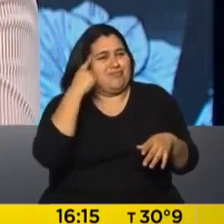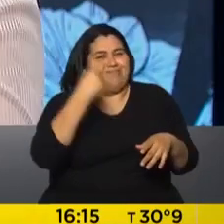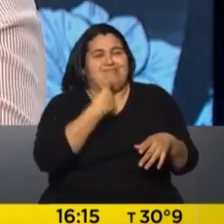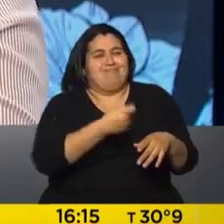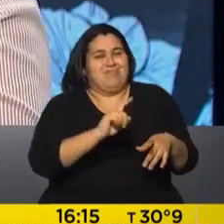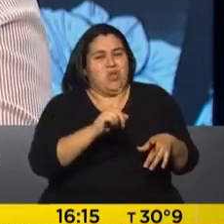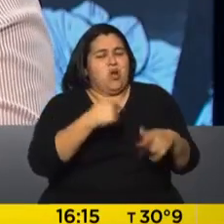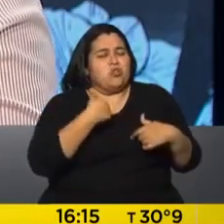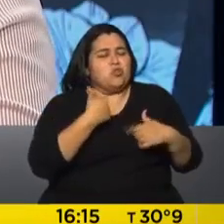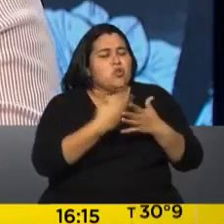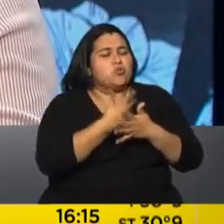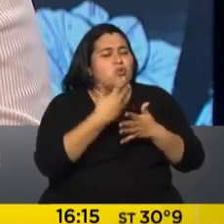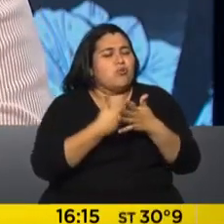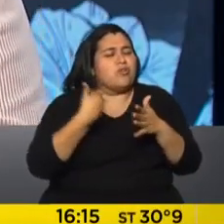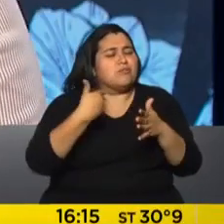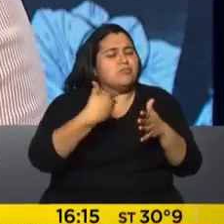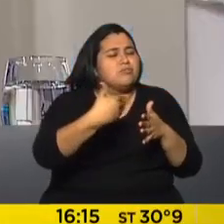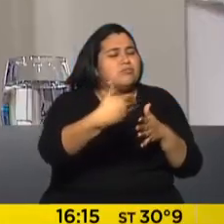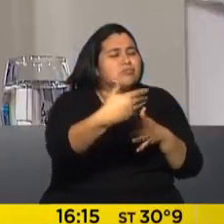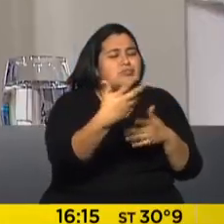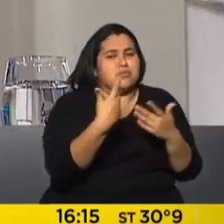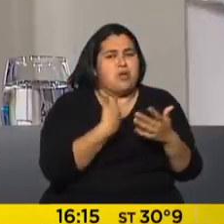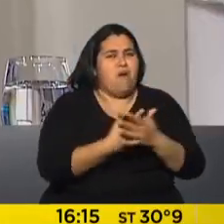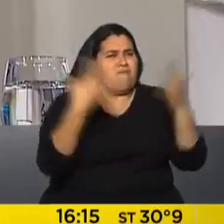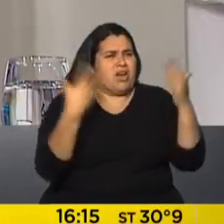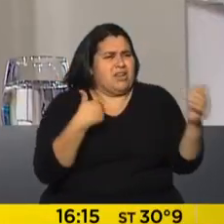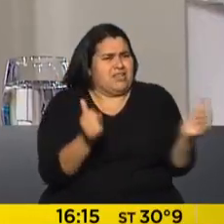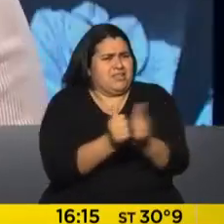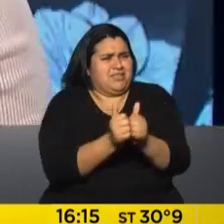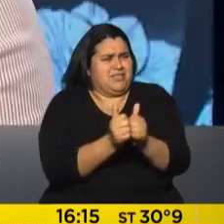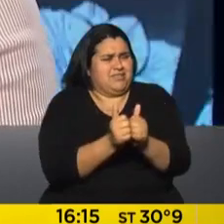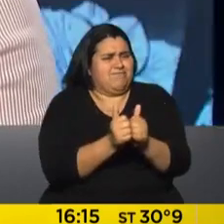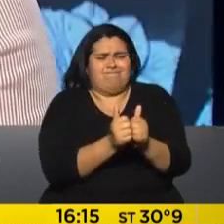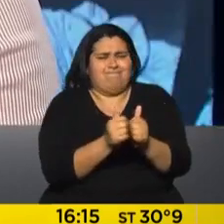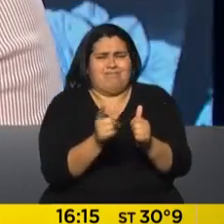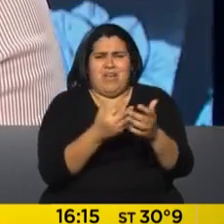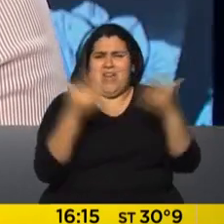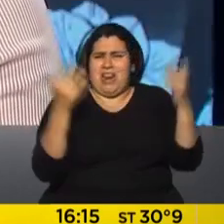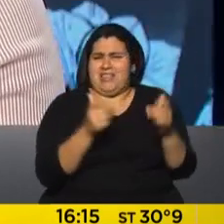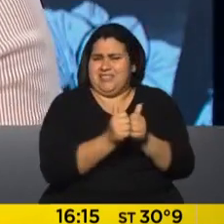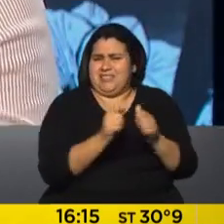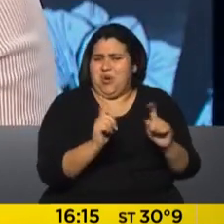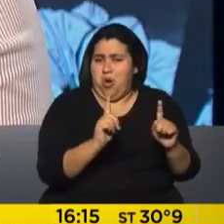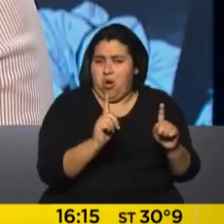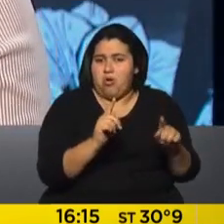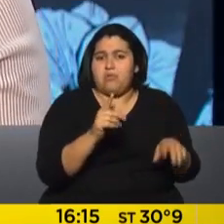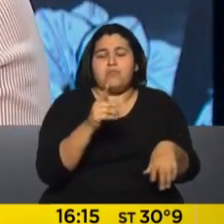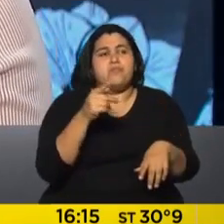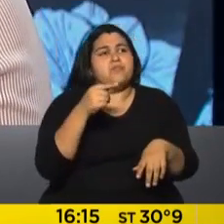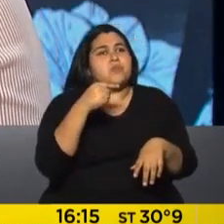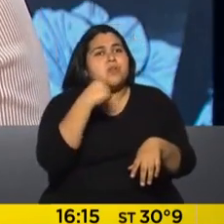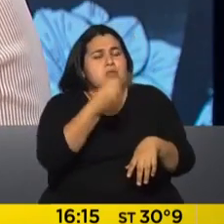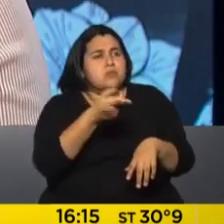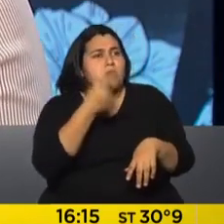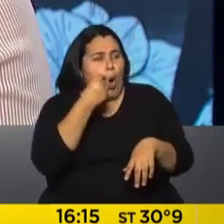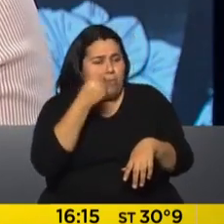como mujer, de decir, no soy feliz con esta persona, pero él me decía que era lo mejor que él esté al lado